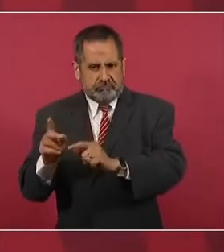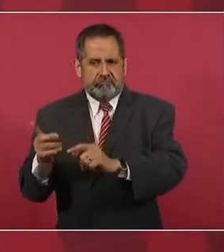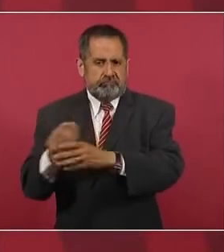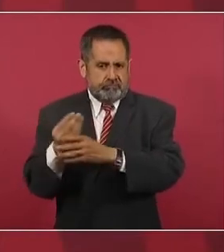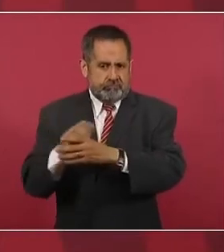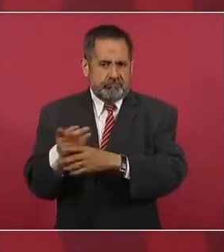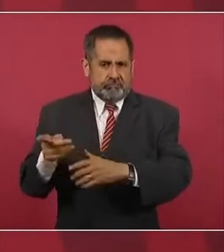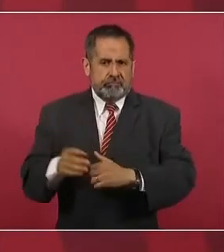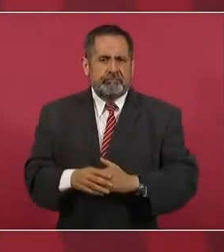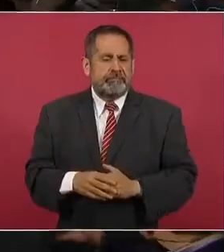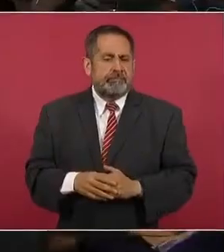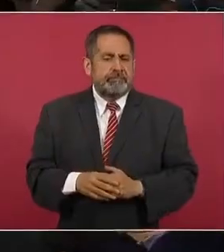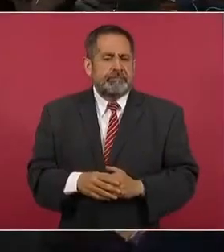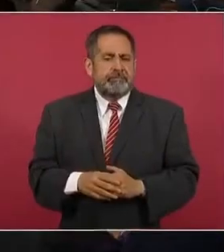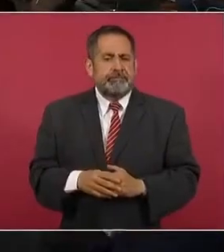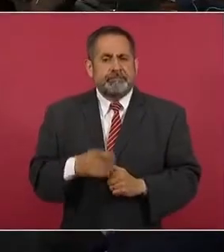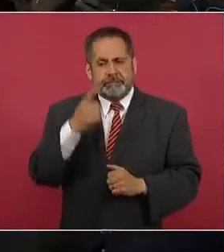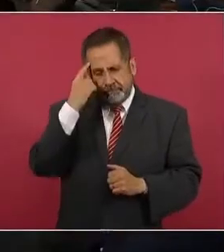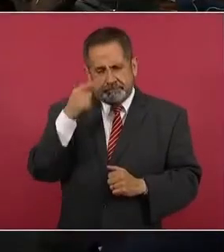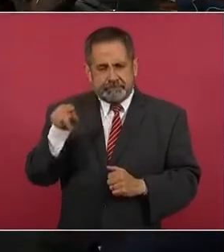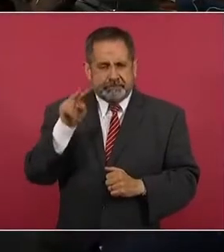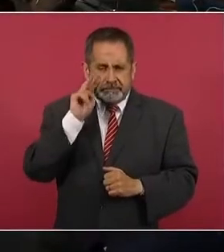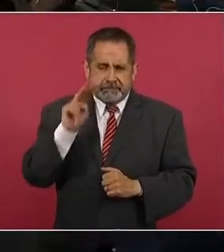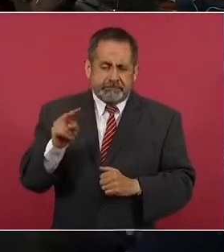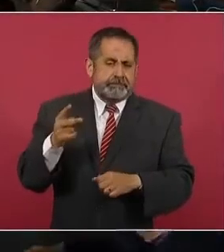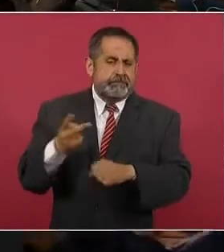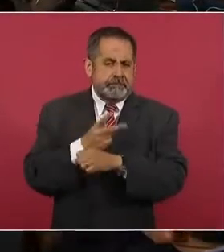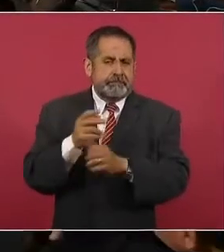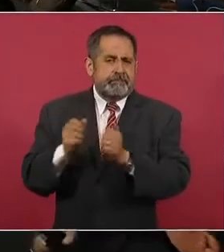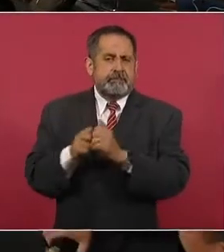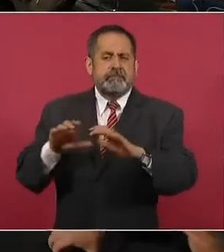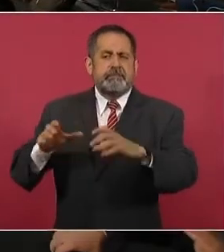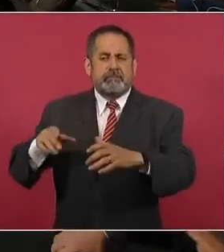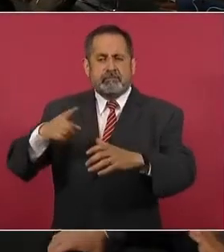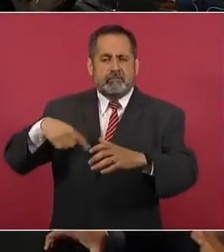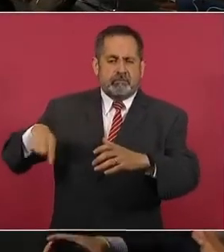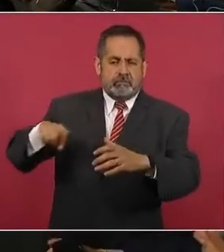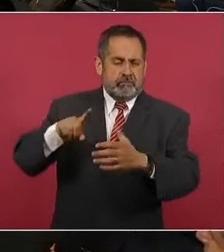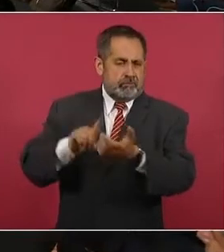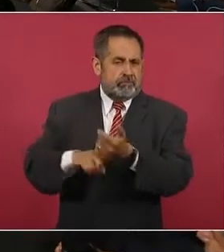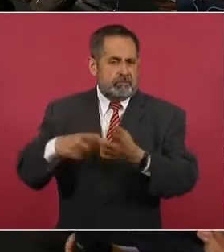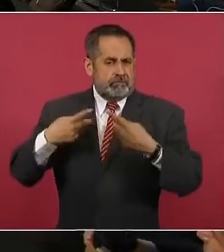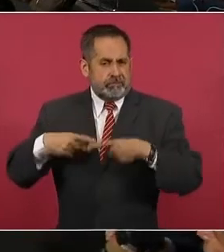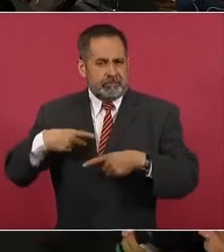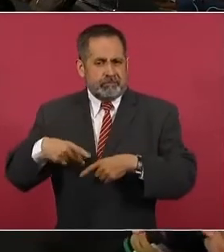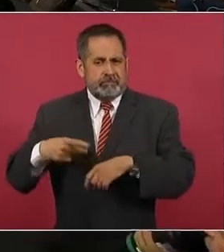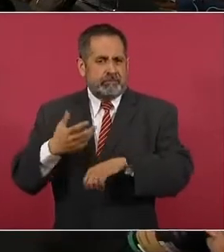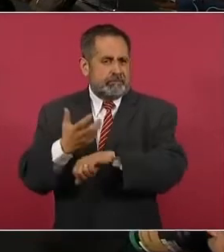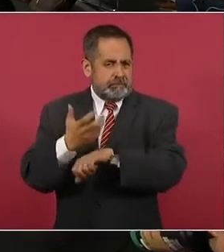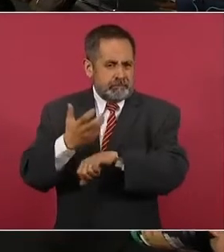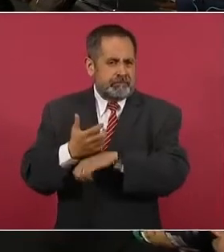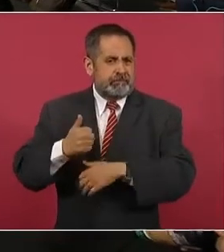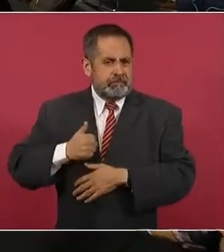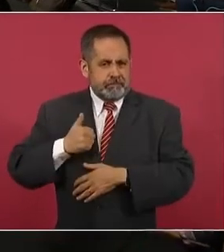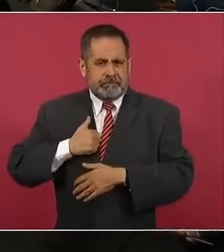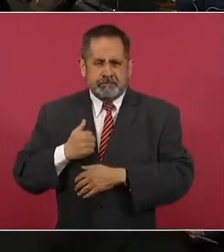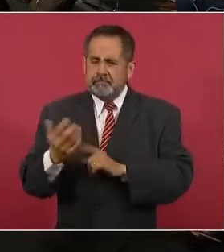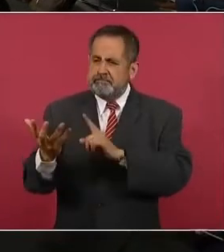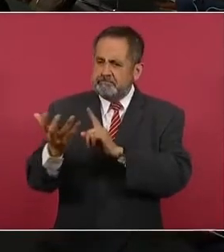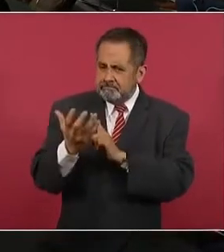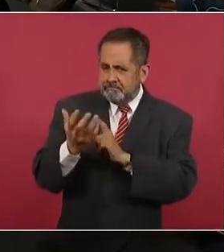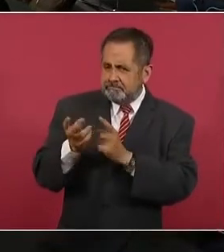platican para ver esa reunión con estadounidenses,